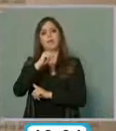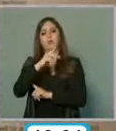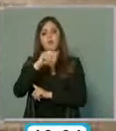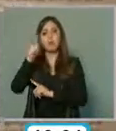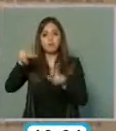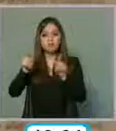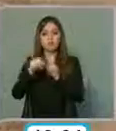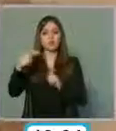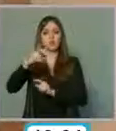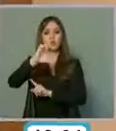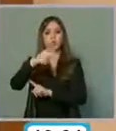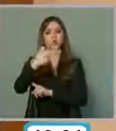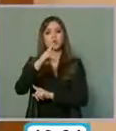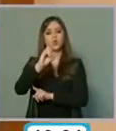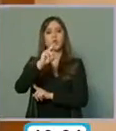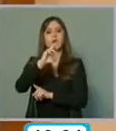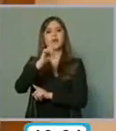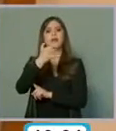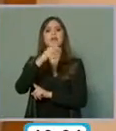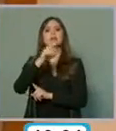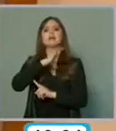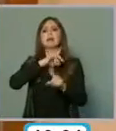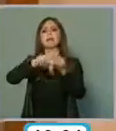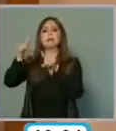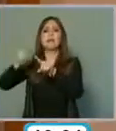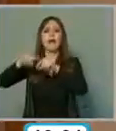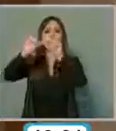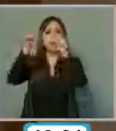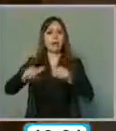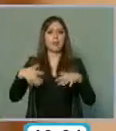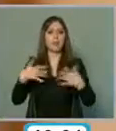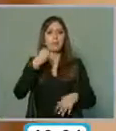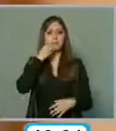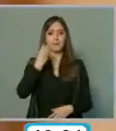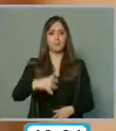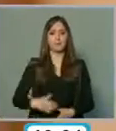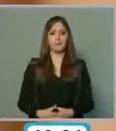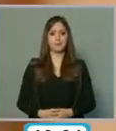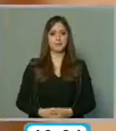como Chucho Reyes, sigue sorprendiendo con su arte tan peculiar.